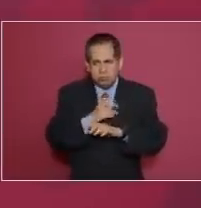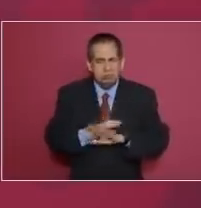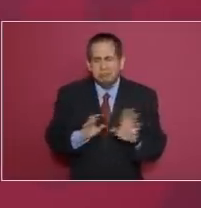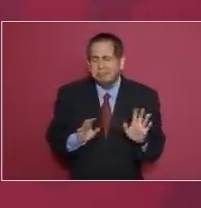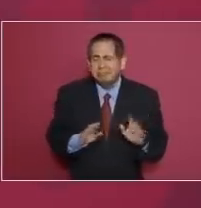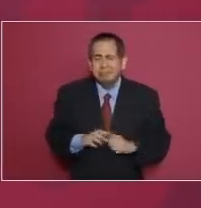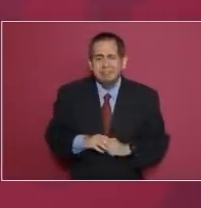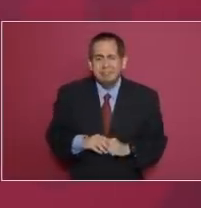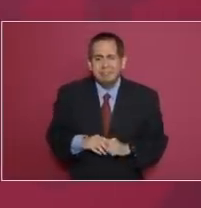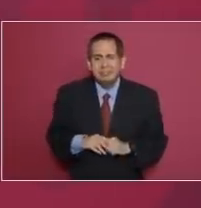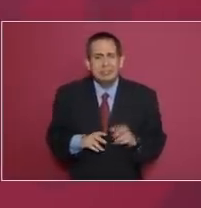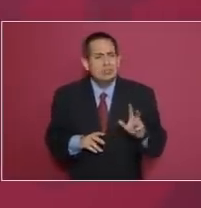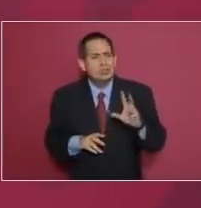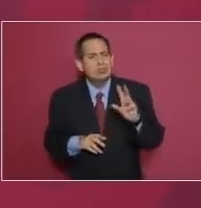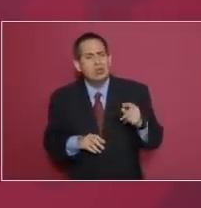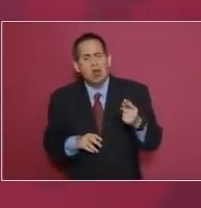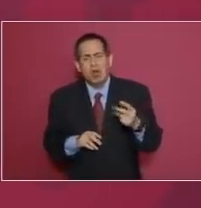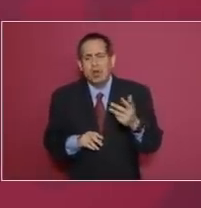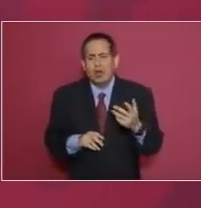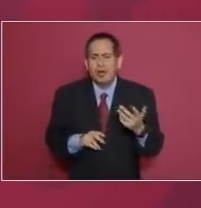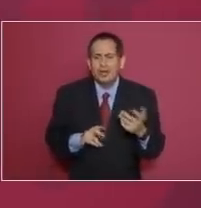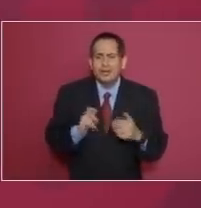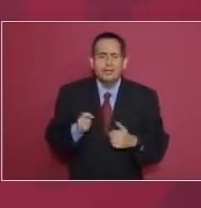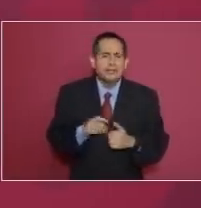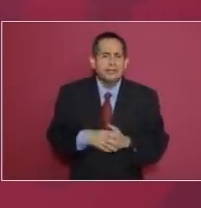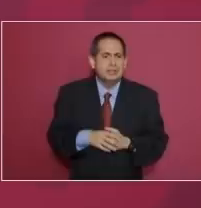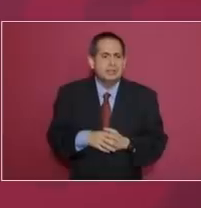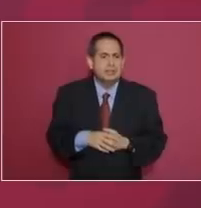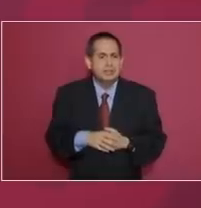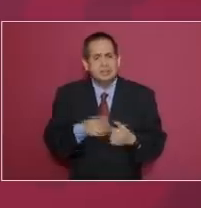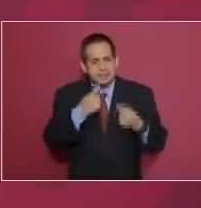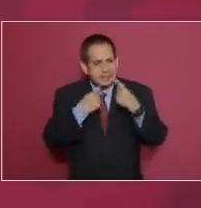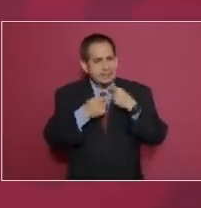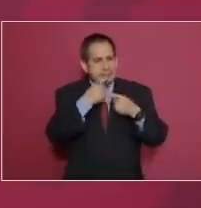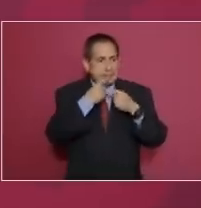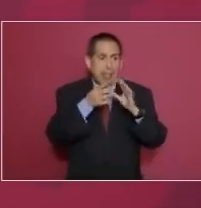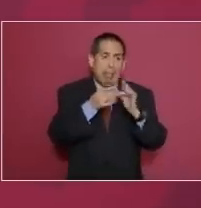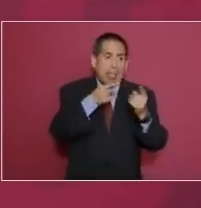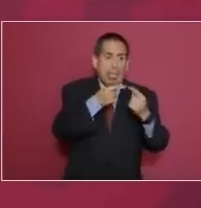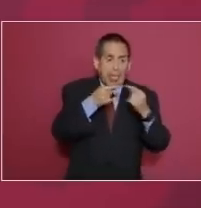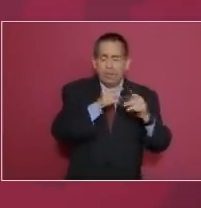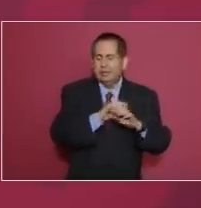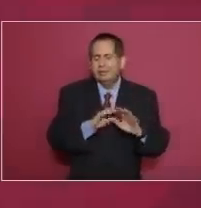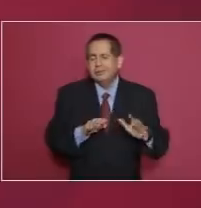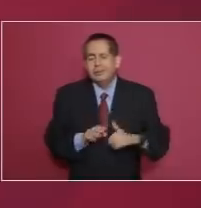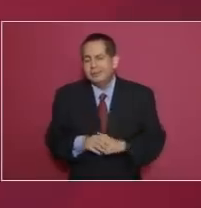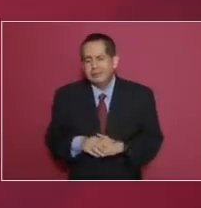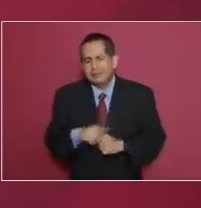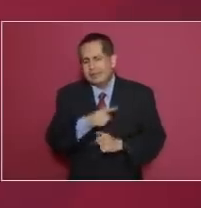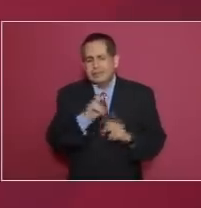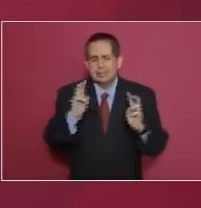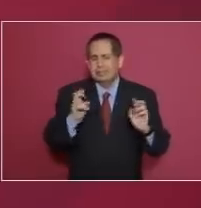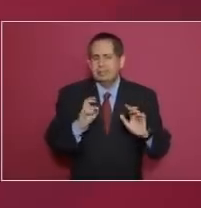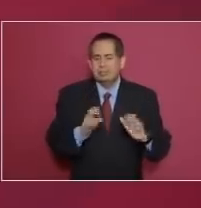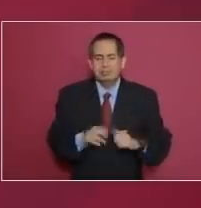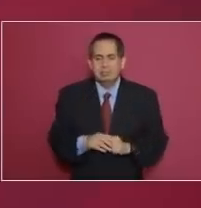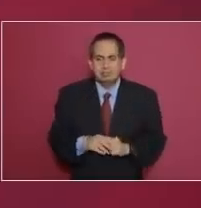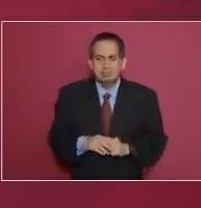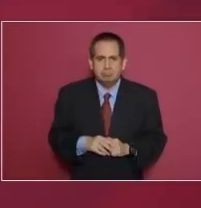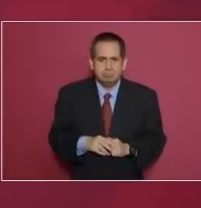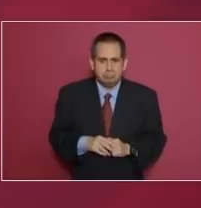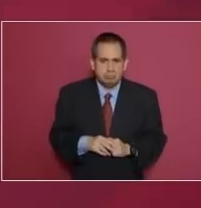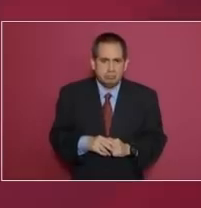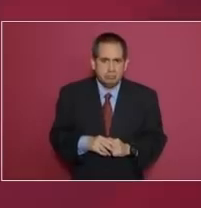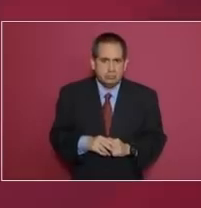Unidos. No vamos a polemizar sobre estos temas.